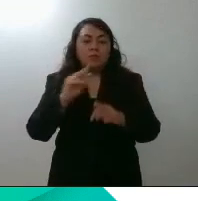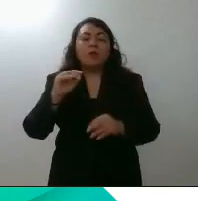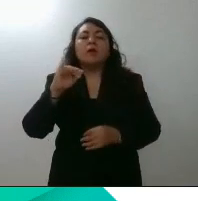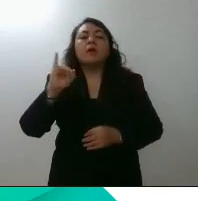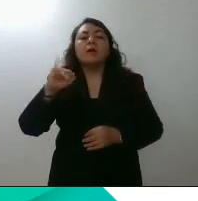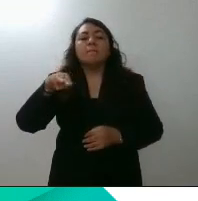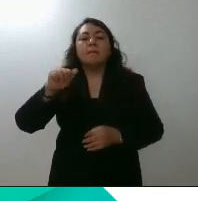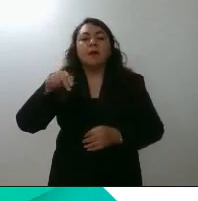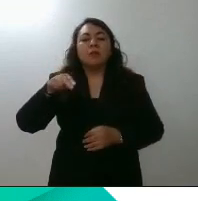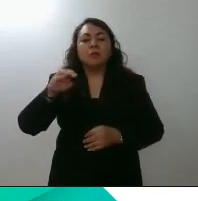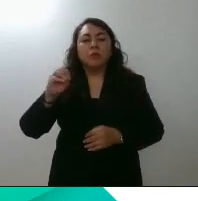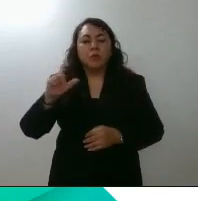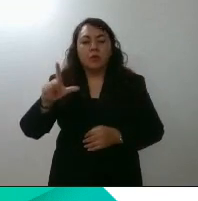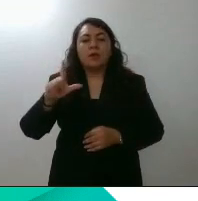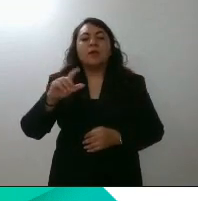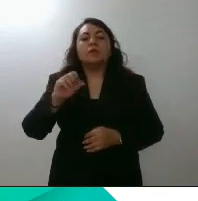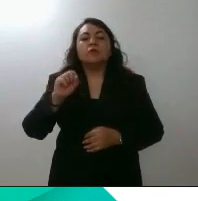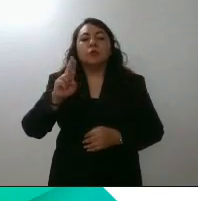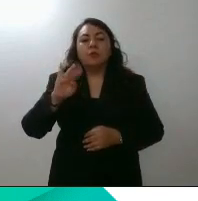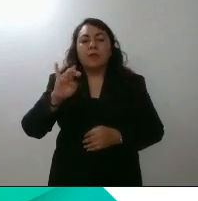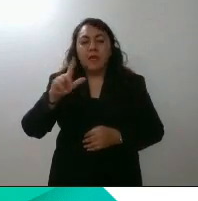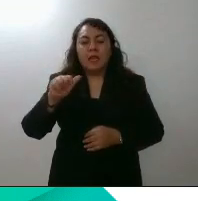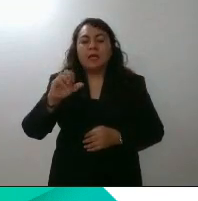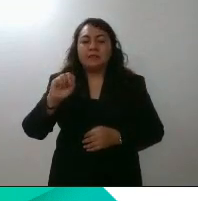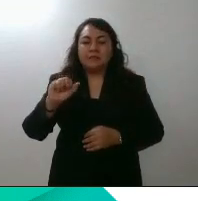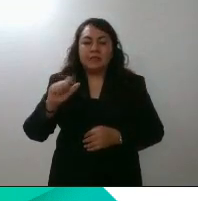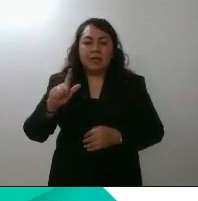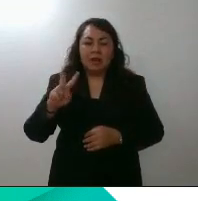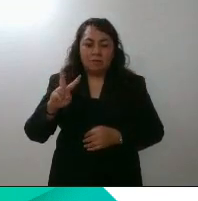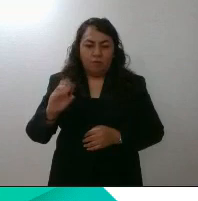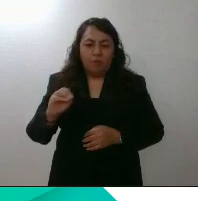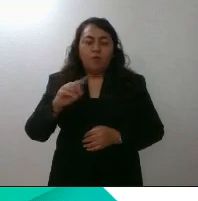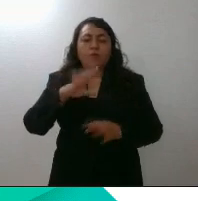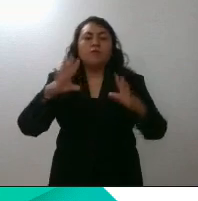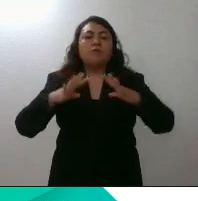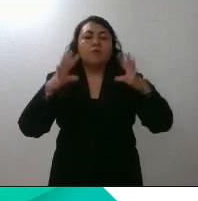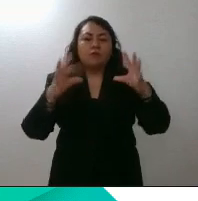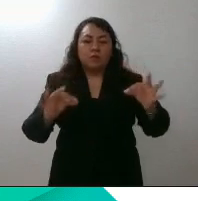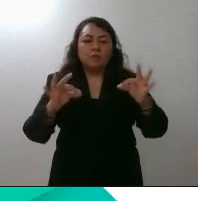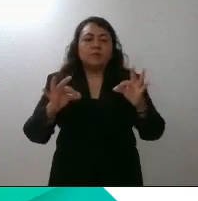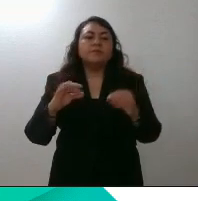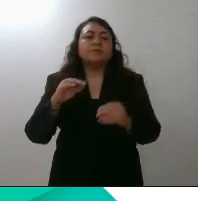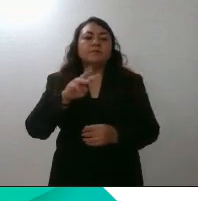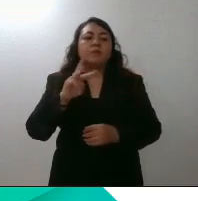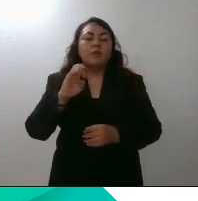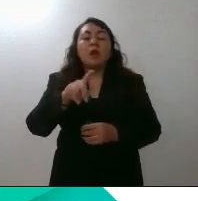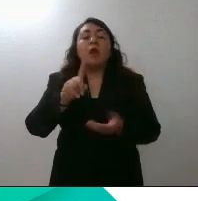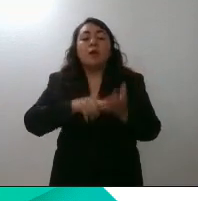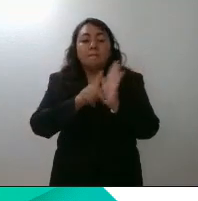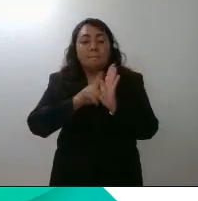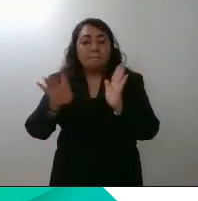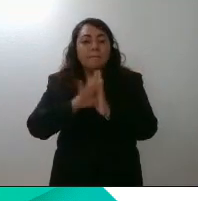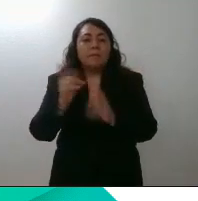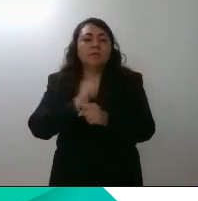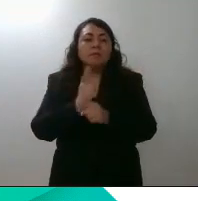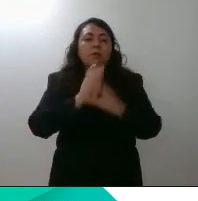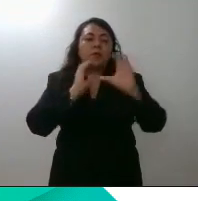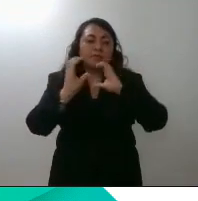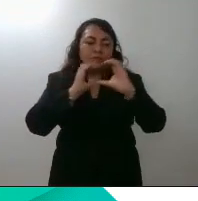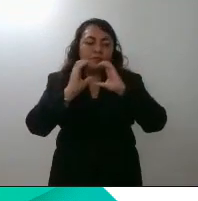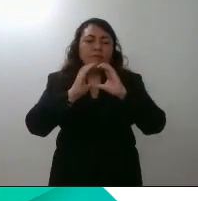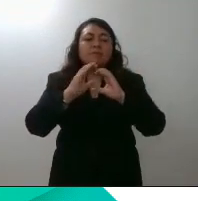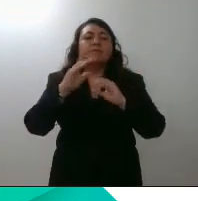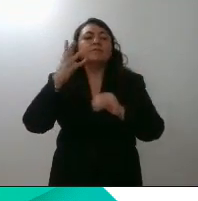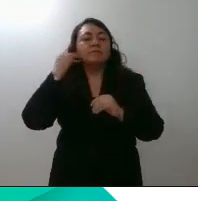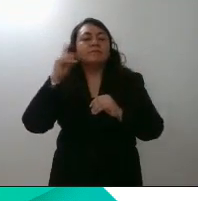está Imanol con nosotros, Imanol Subiela Salvo, que de Fundación Huésped. Él es periodista, licenciado en comunicación